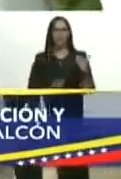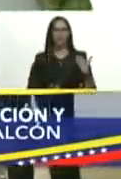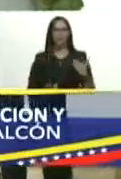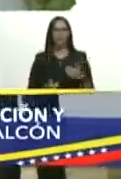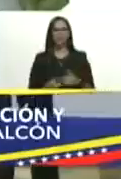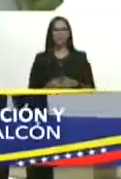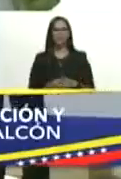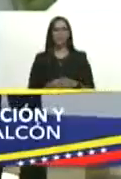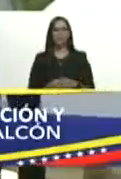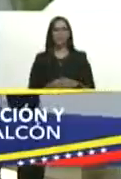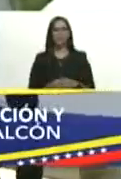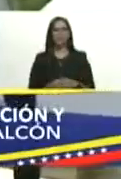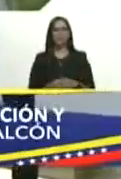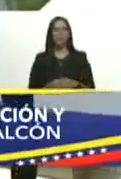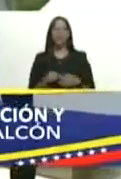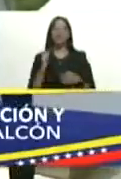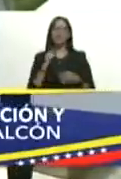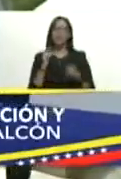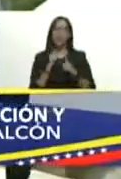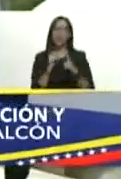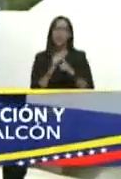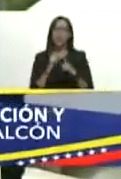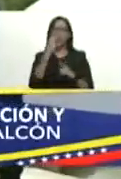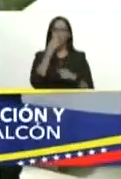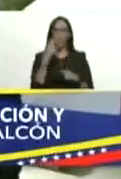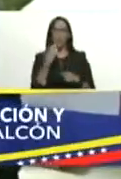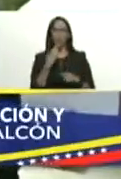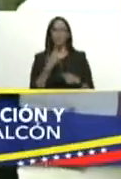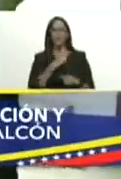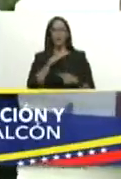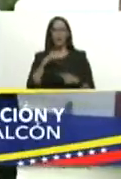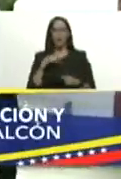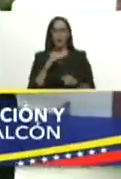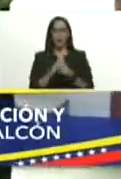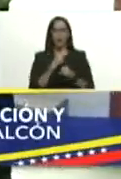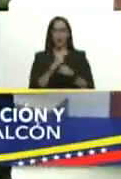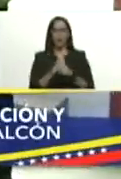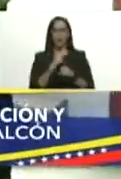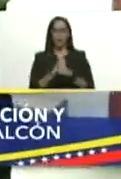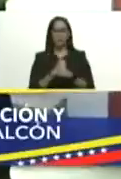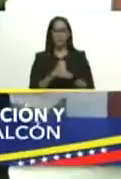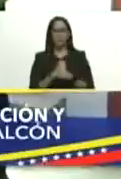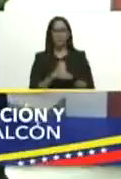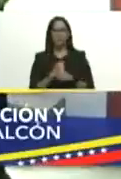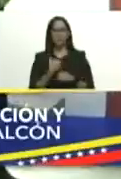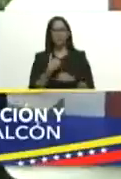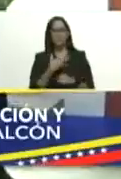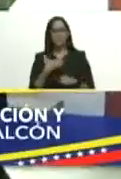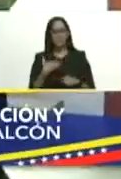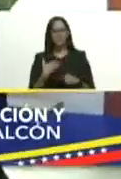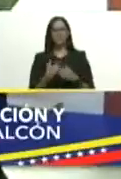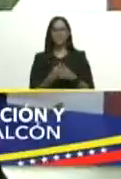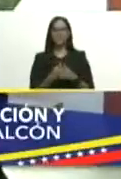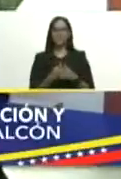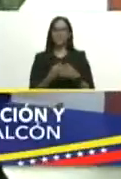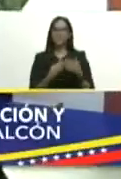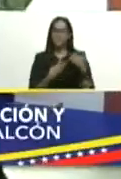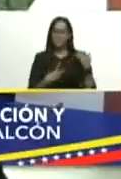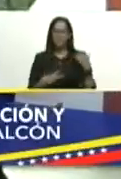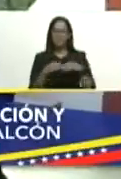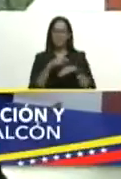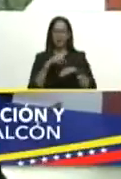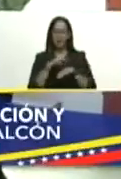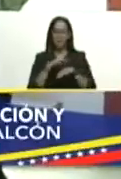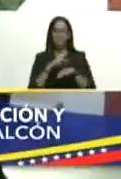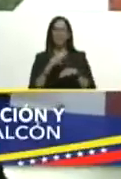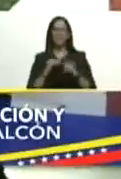es la palabra, el compromiso de nuestras trabajadoras y trabajadoras. Yo quisiera, viceministra, que podamos